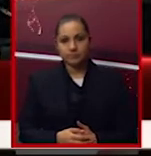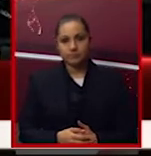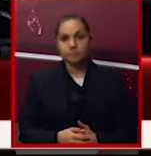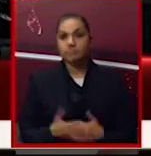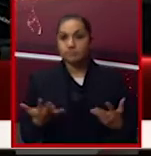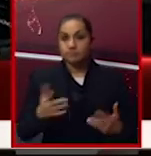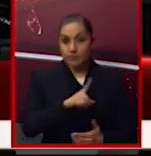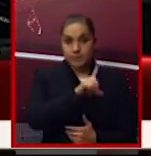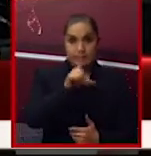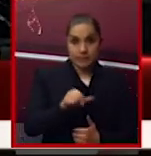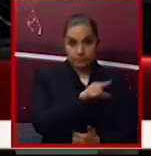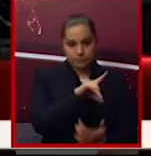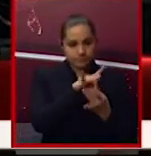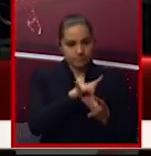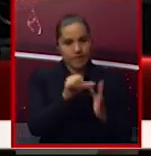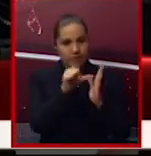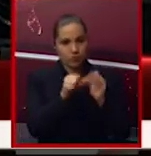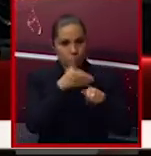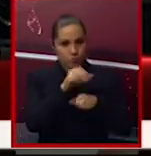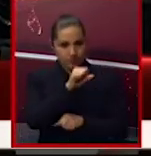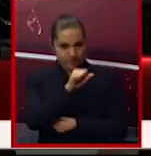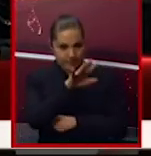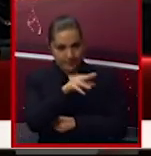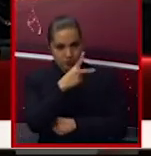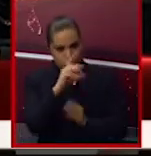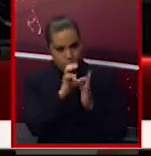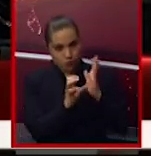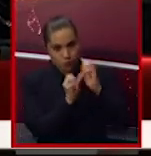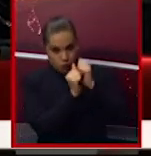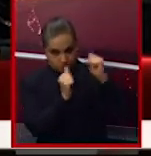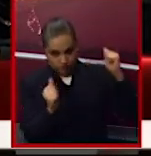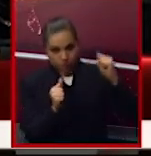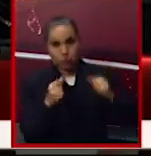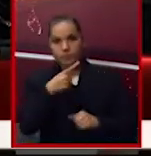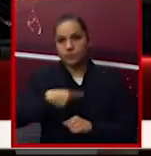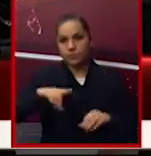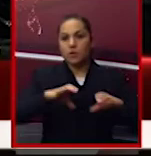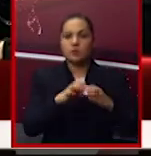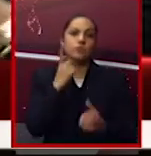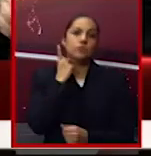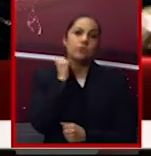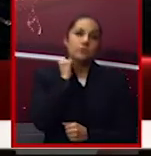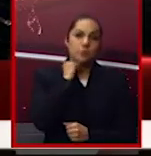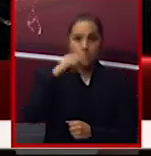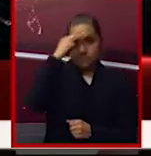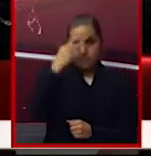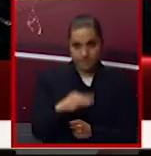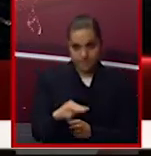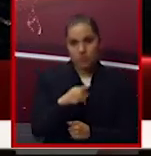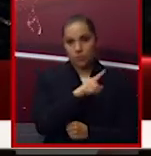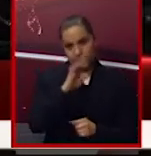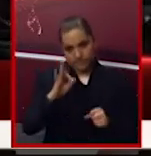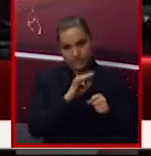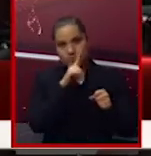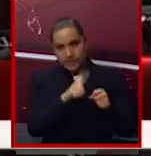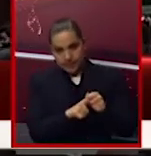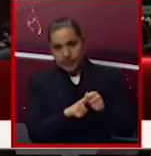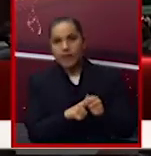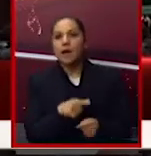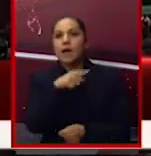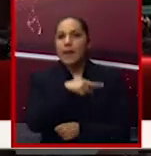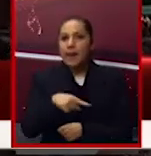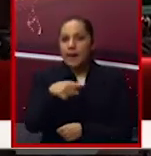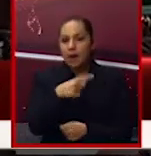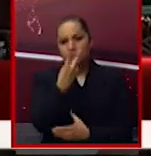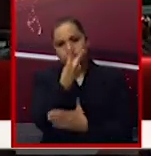Bueno, posteriormente y con fundamento en el artículo 65 constitucional, el Congreso General de los Estados Unidos Mexicanos, el Congreso de la